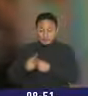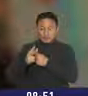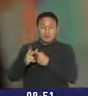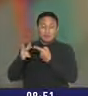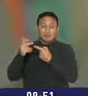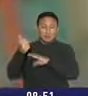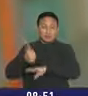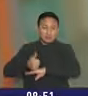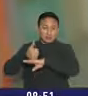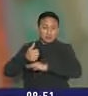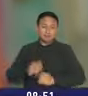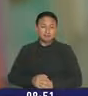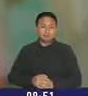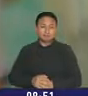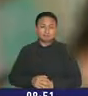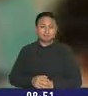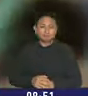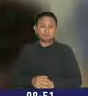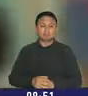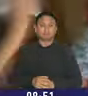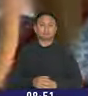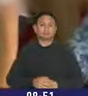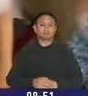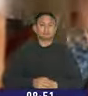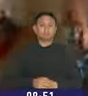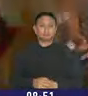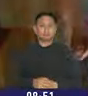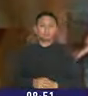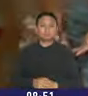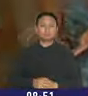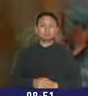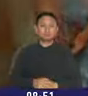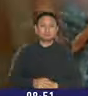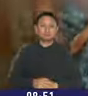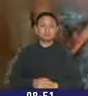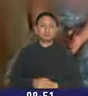autoridades, para la política pública. Informó Priscila Cadena.